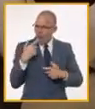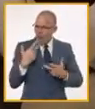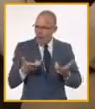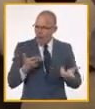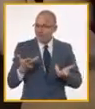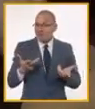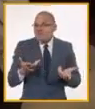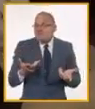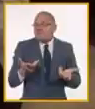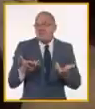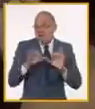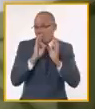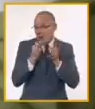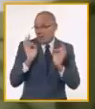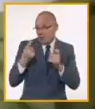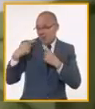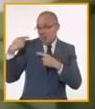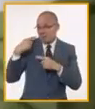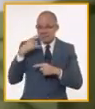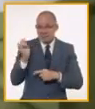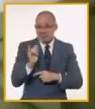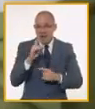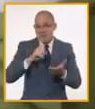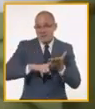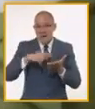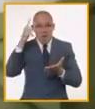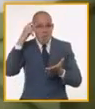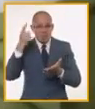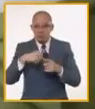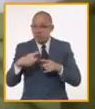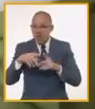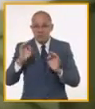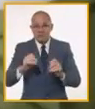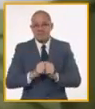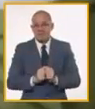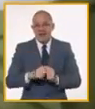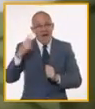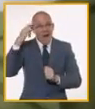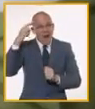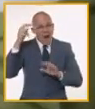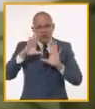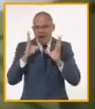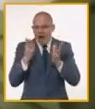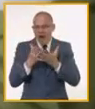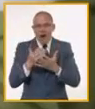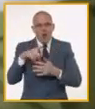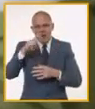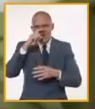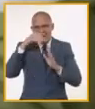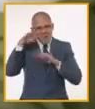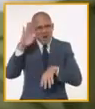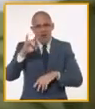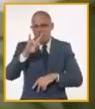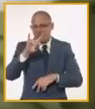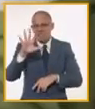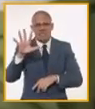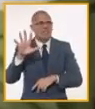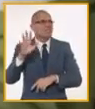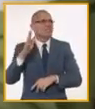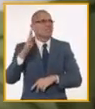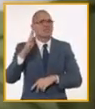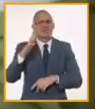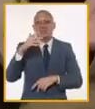genético. Porque mi familia, es longeva. Mis abuelos todos son de 95 para arriba,